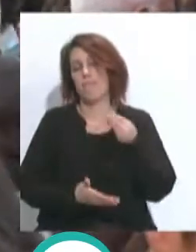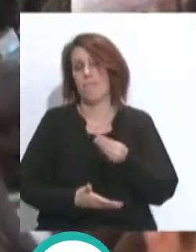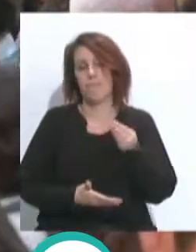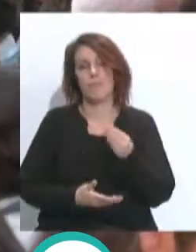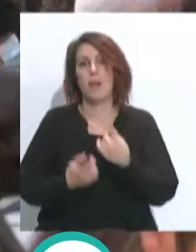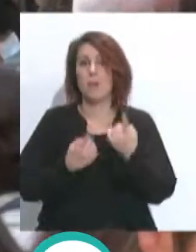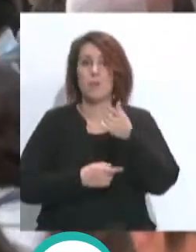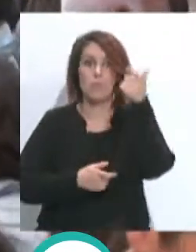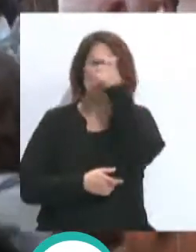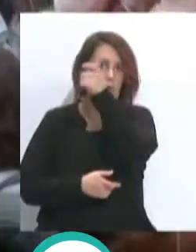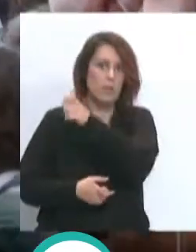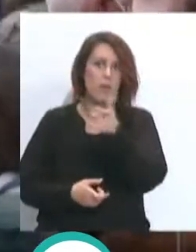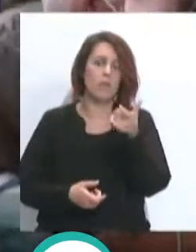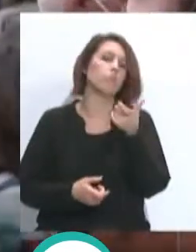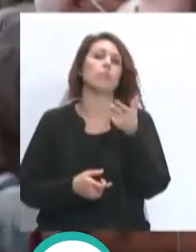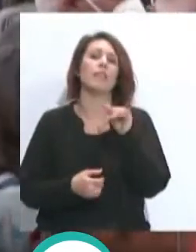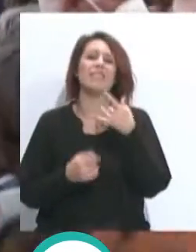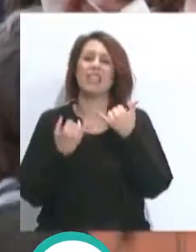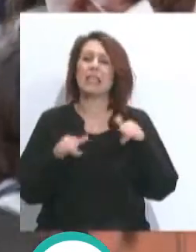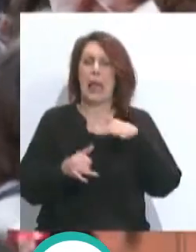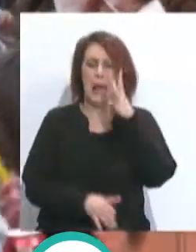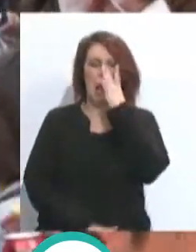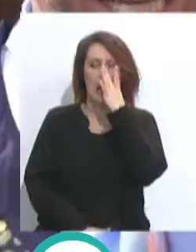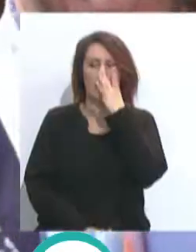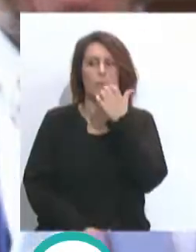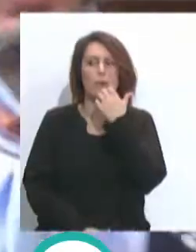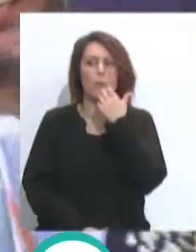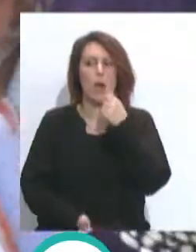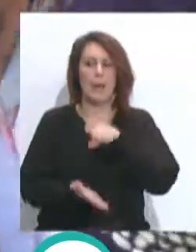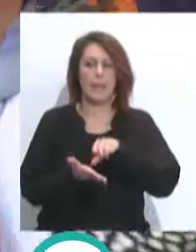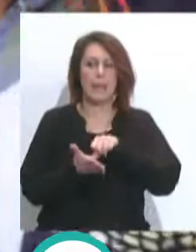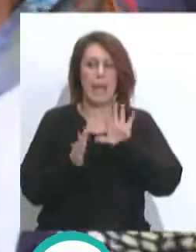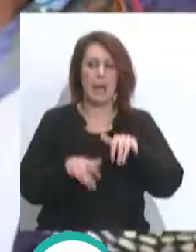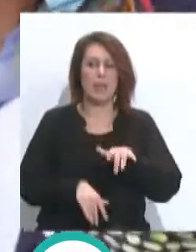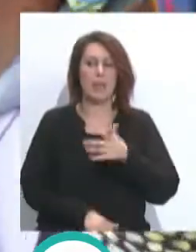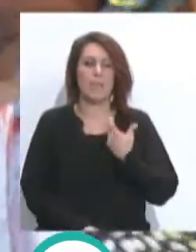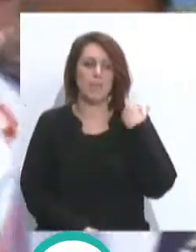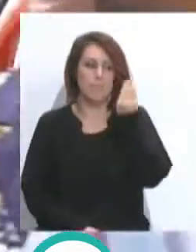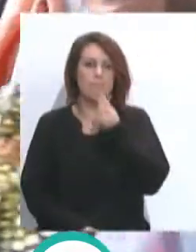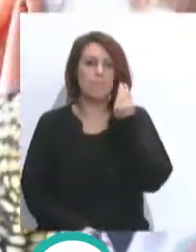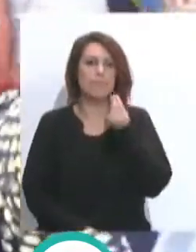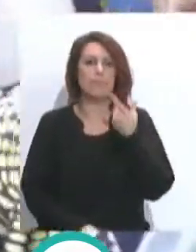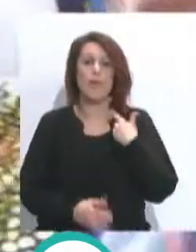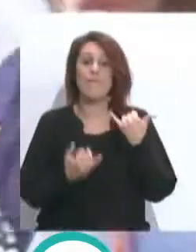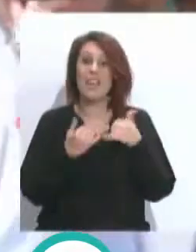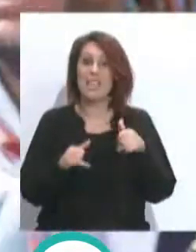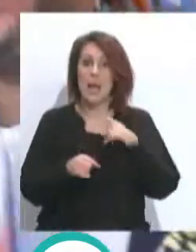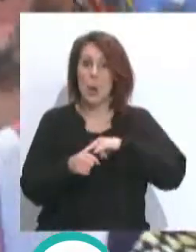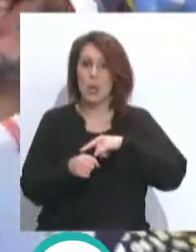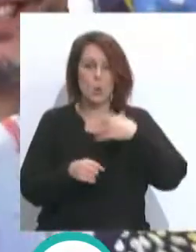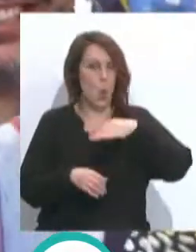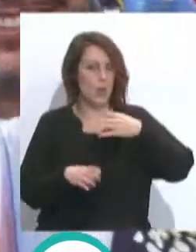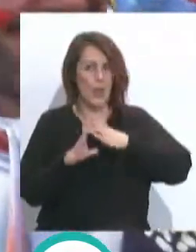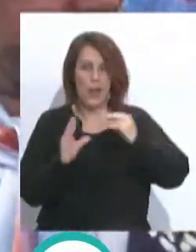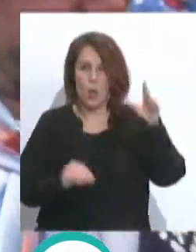en algunos de los municipios que han vivido fiestas de carnaval, caso de la capital, y teniendo en cuenta que el festivo del lunes solo fue